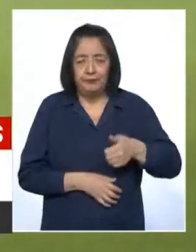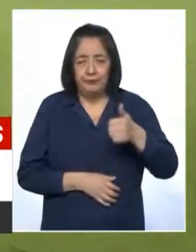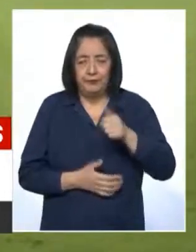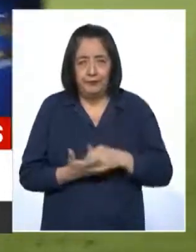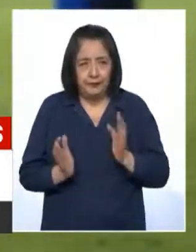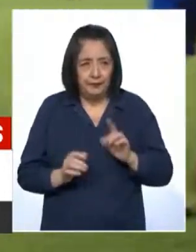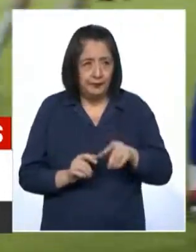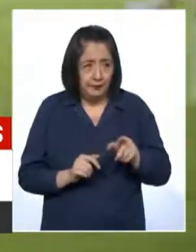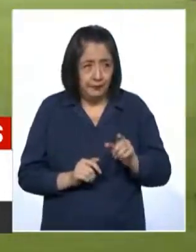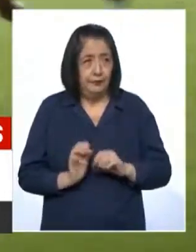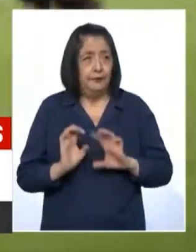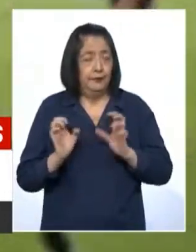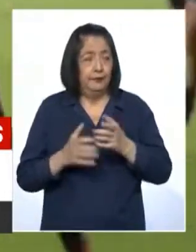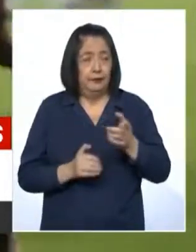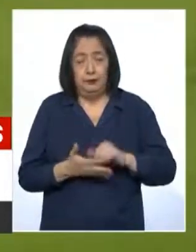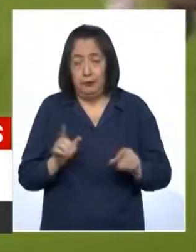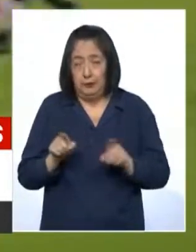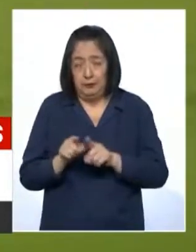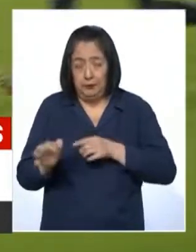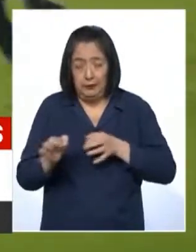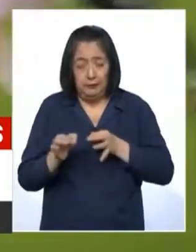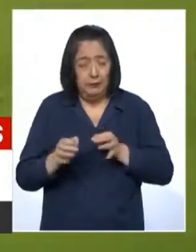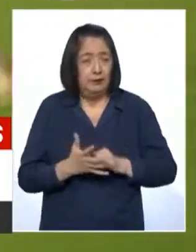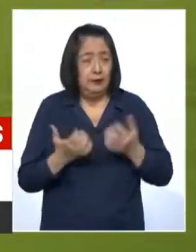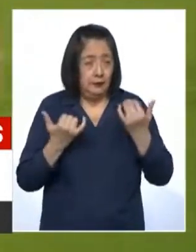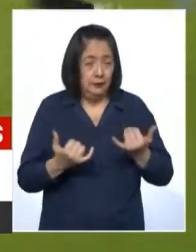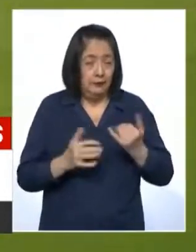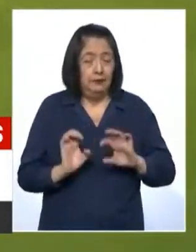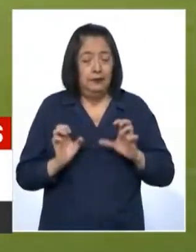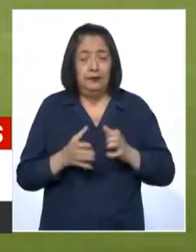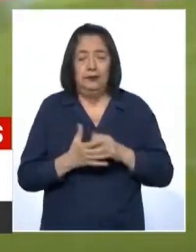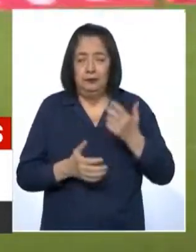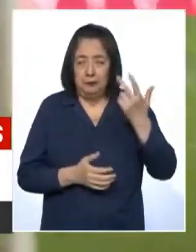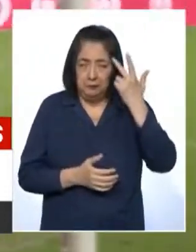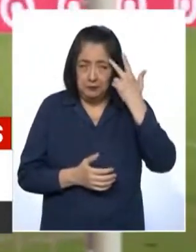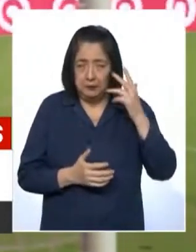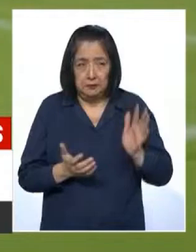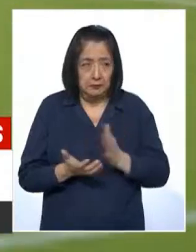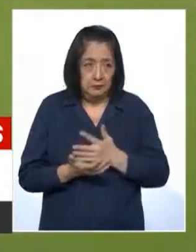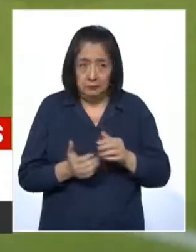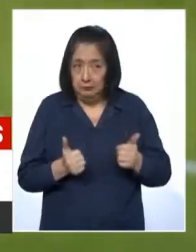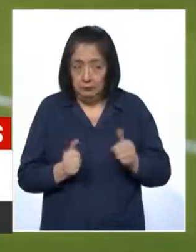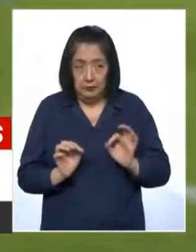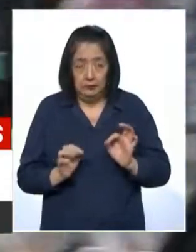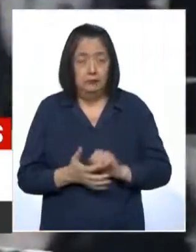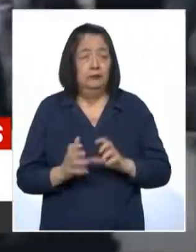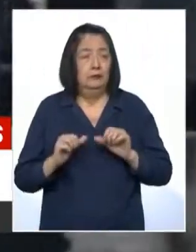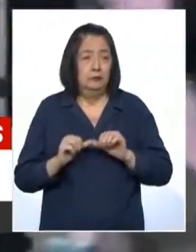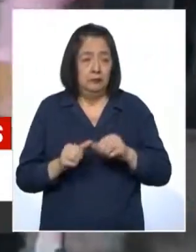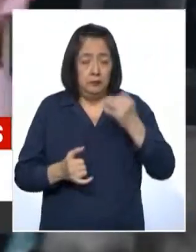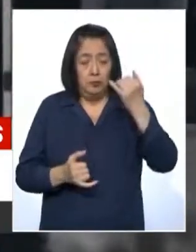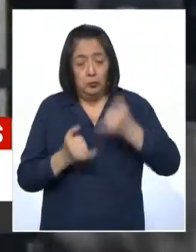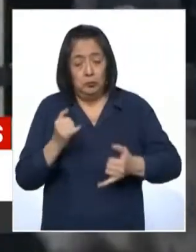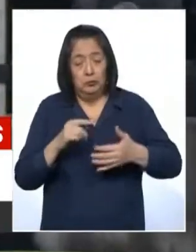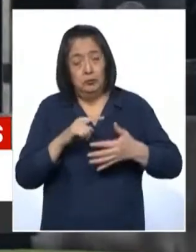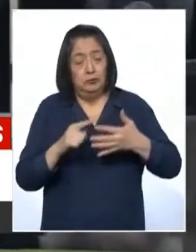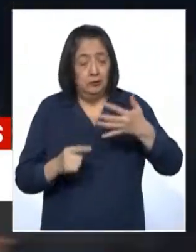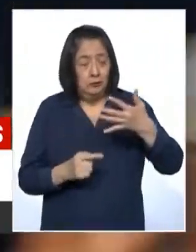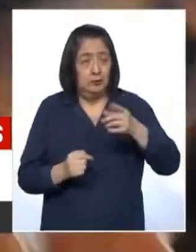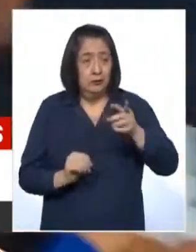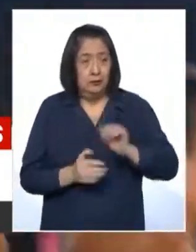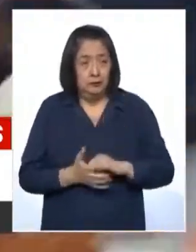la franquicia. Cabe resaltar que por el momento el equipo de Messi no anda nada bien. Continúa último en la conferencia